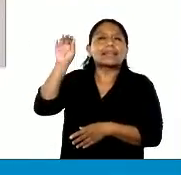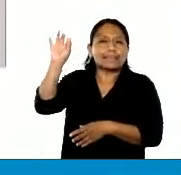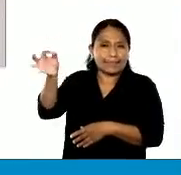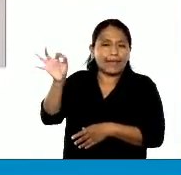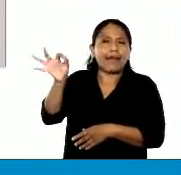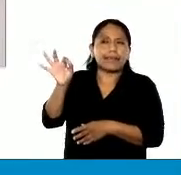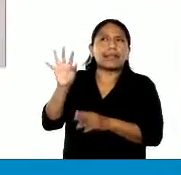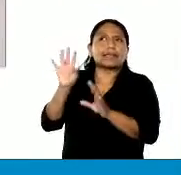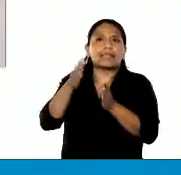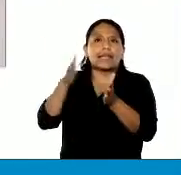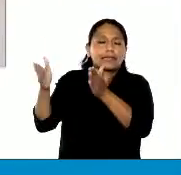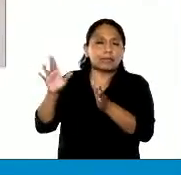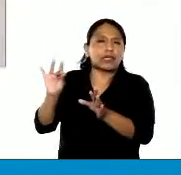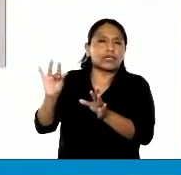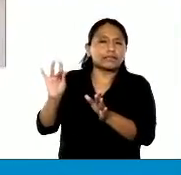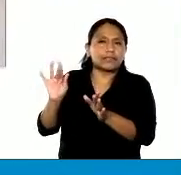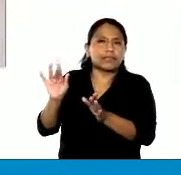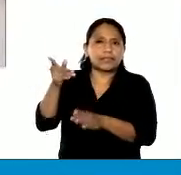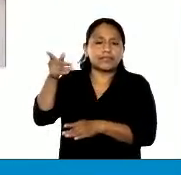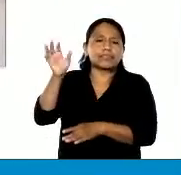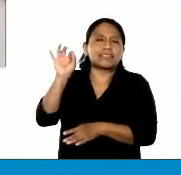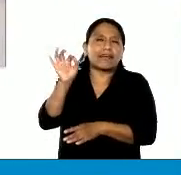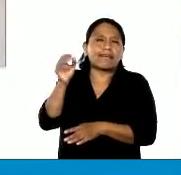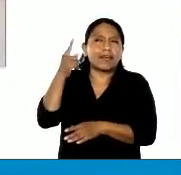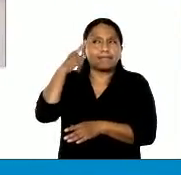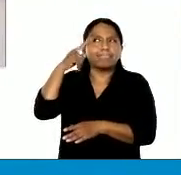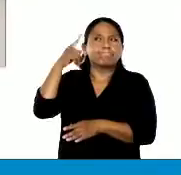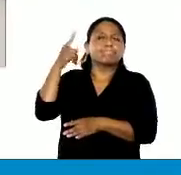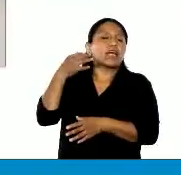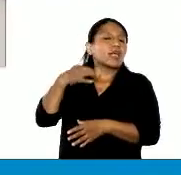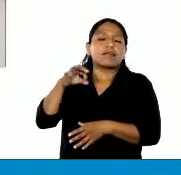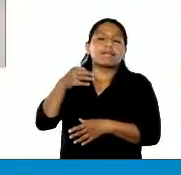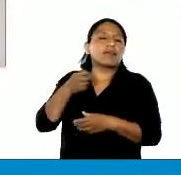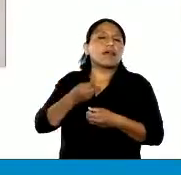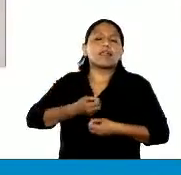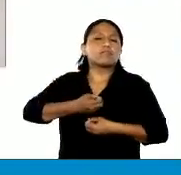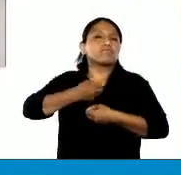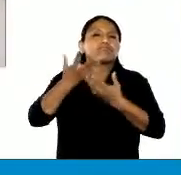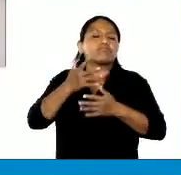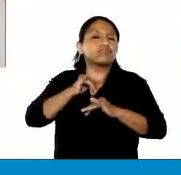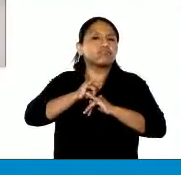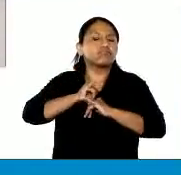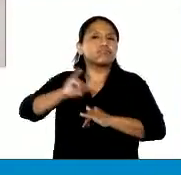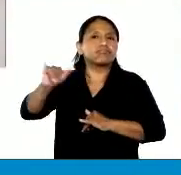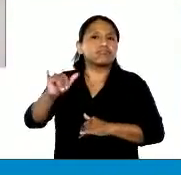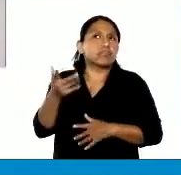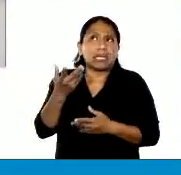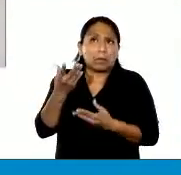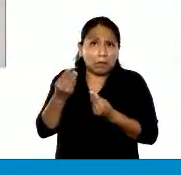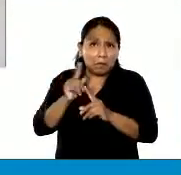tiempos difíciles, pero también sabía mucho más que estaba obligado a dar testimonio y no temió